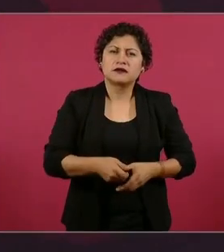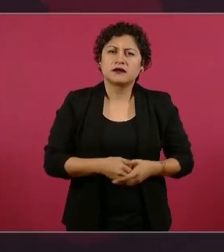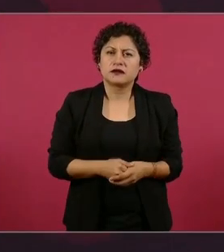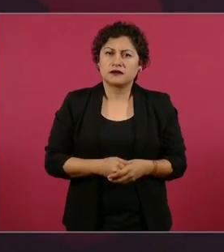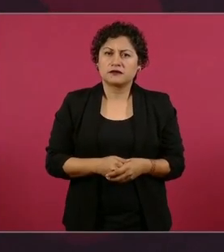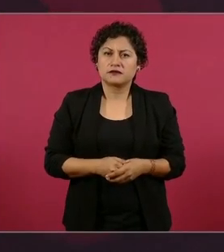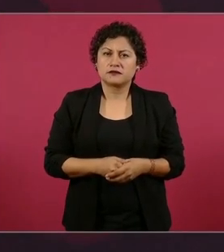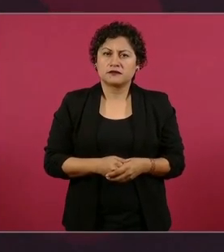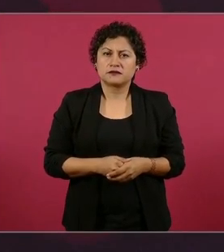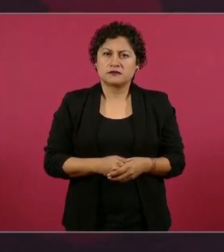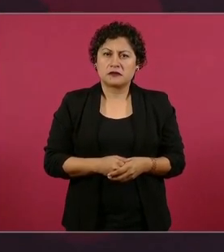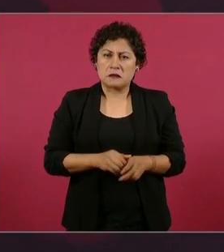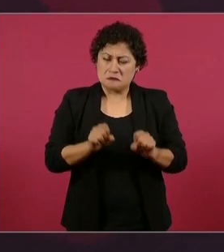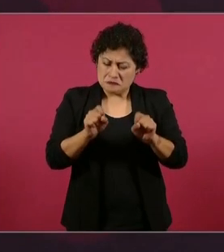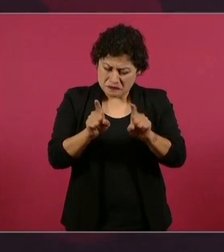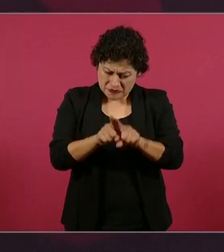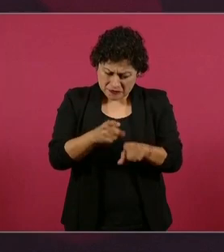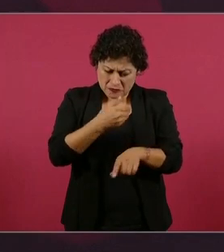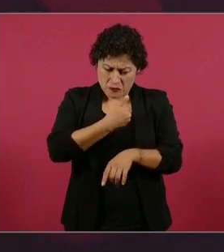del pueblo.